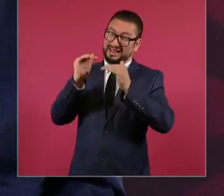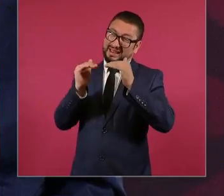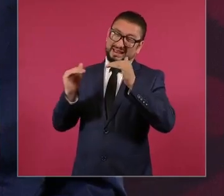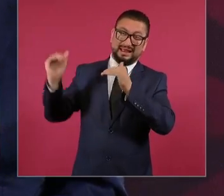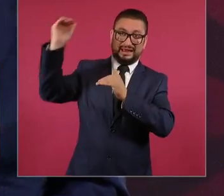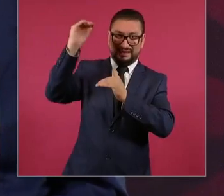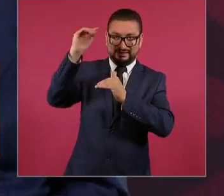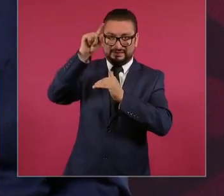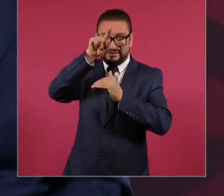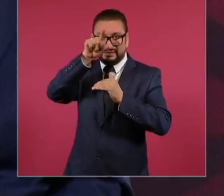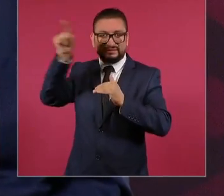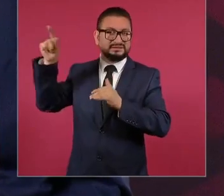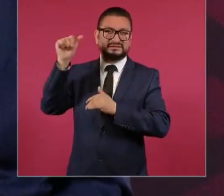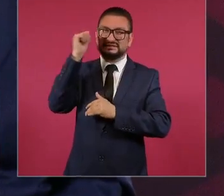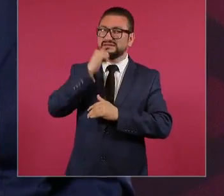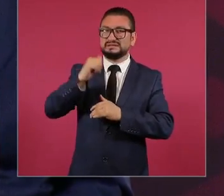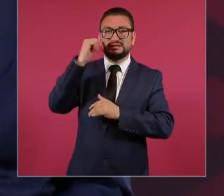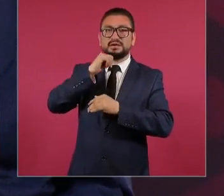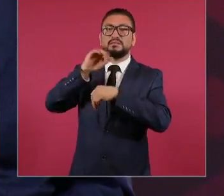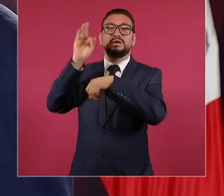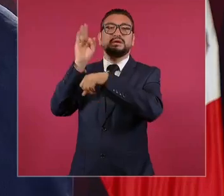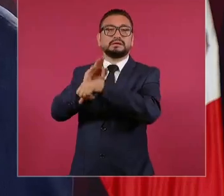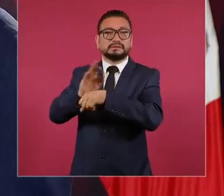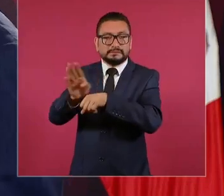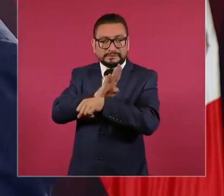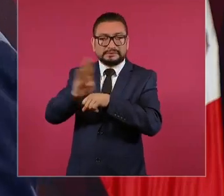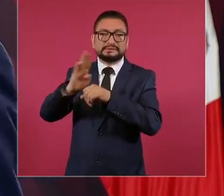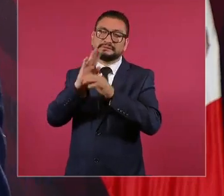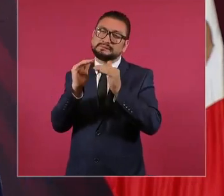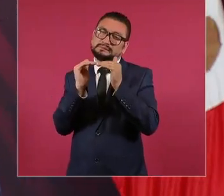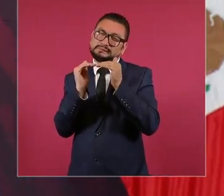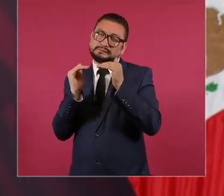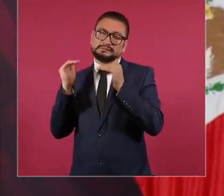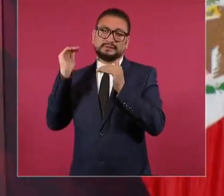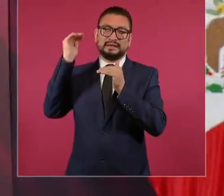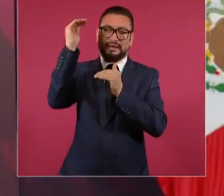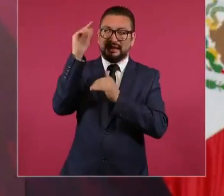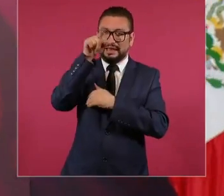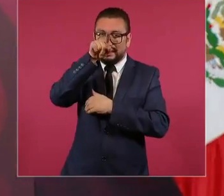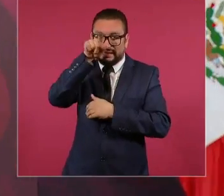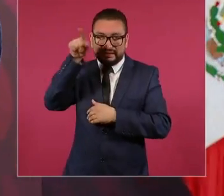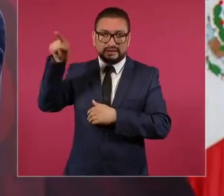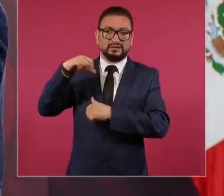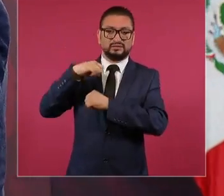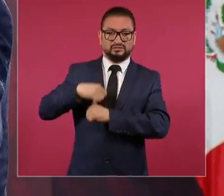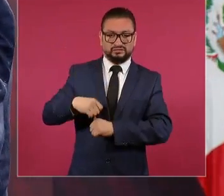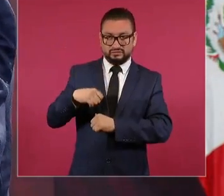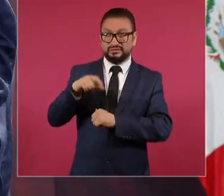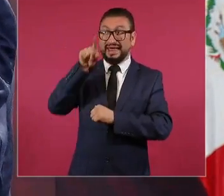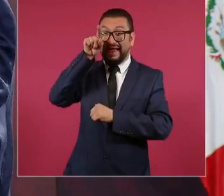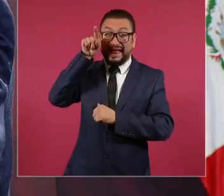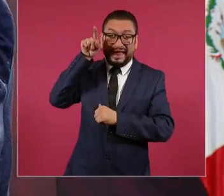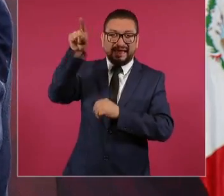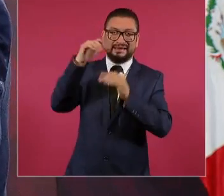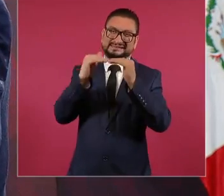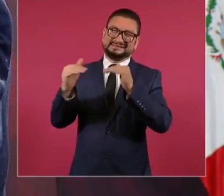siempre los privilegios se dan arriba y hay que limpiar